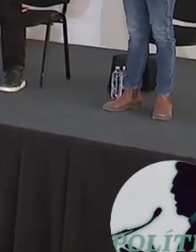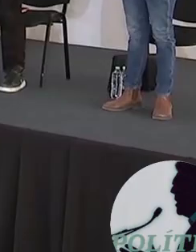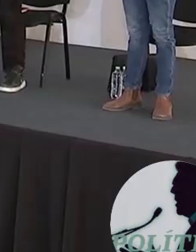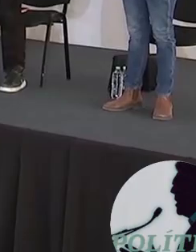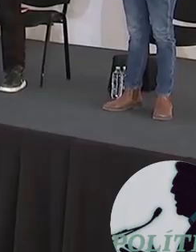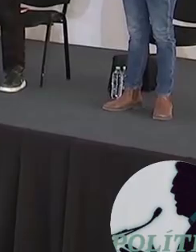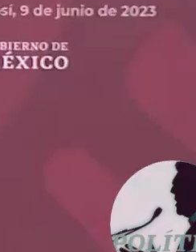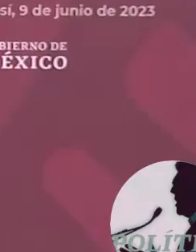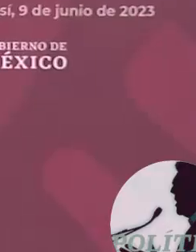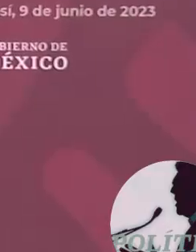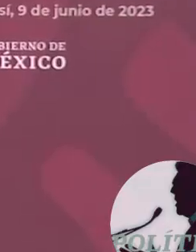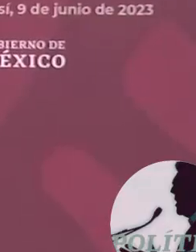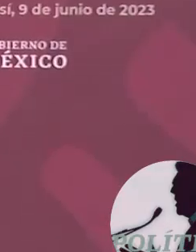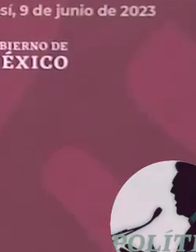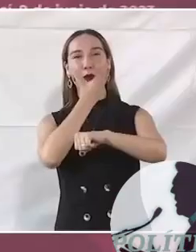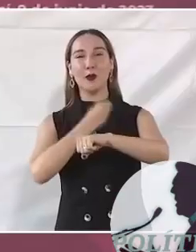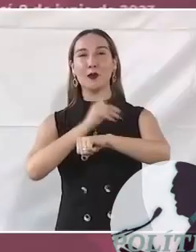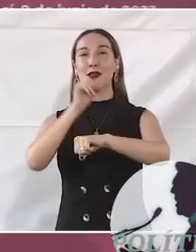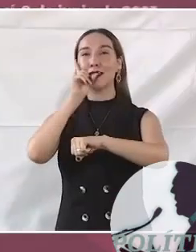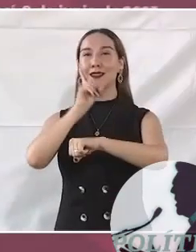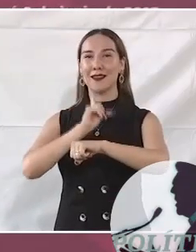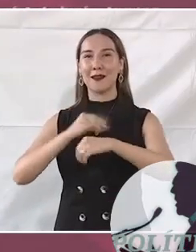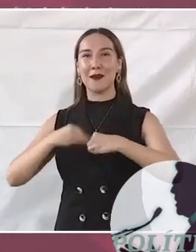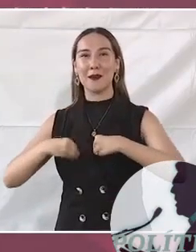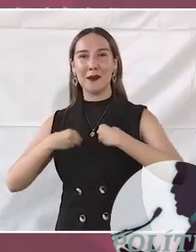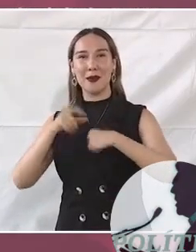Amigas, amigos de Gilitla